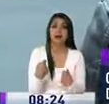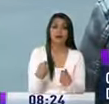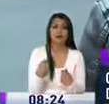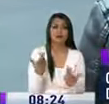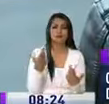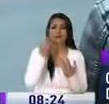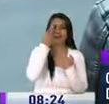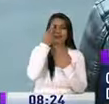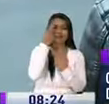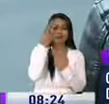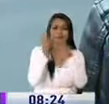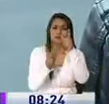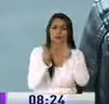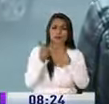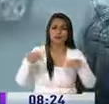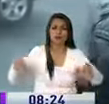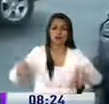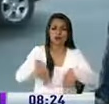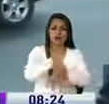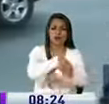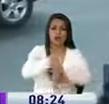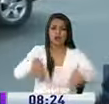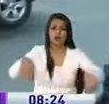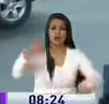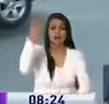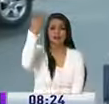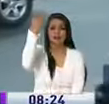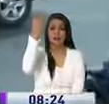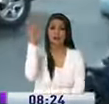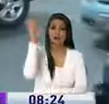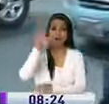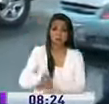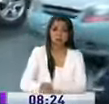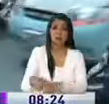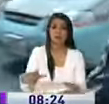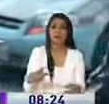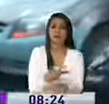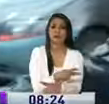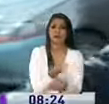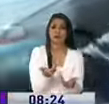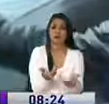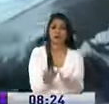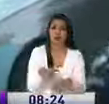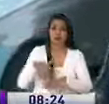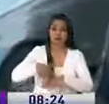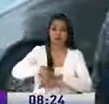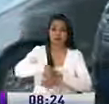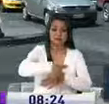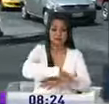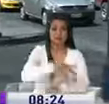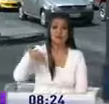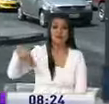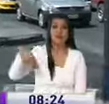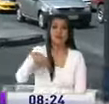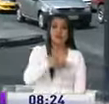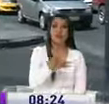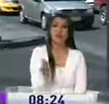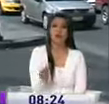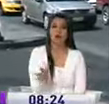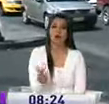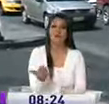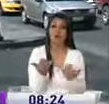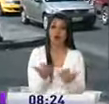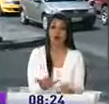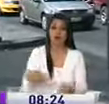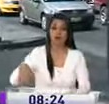no respetan lo que es semaforización. Aquí más que todo no hay lo que es paso cebra para cruzar a este lado. La ciudadanía ahora cruza la